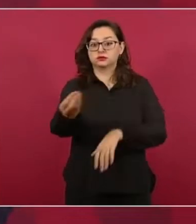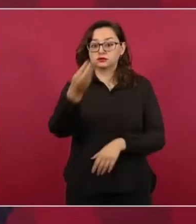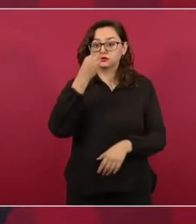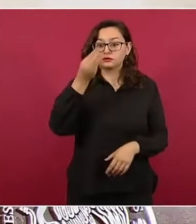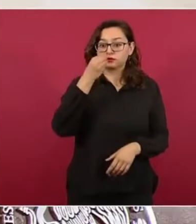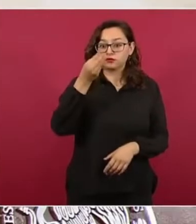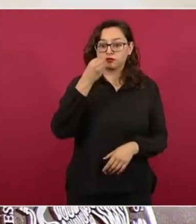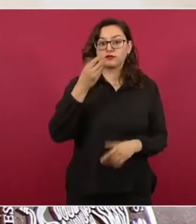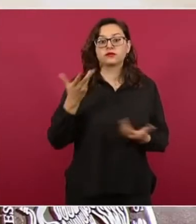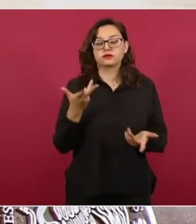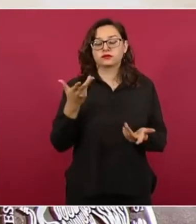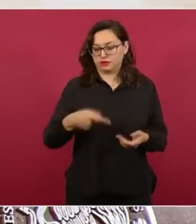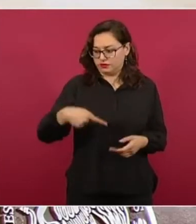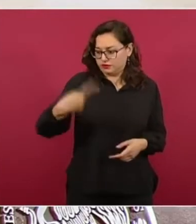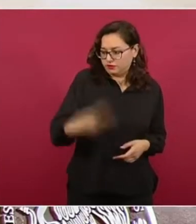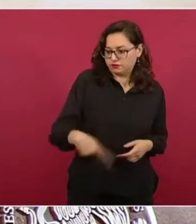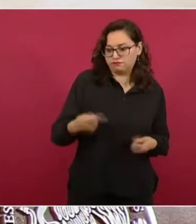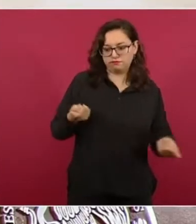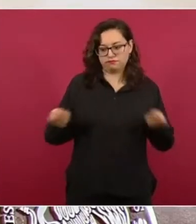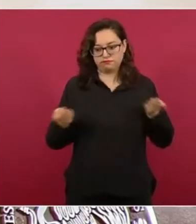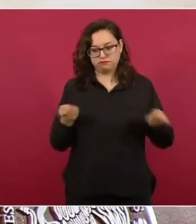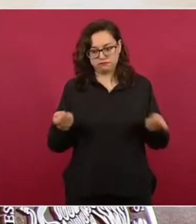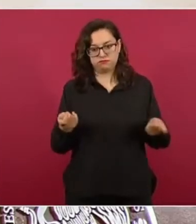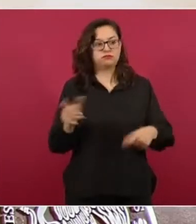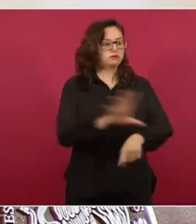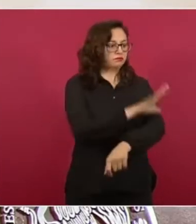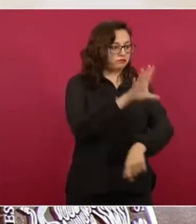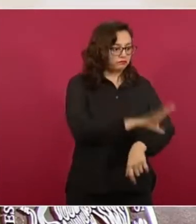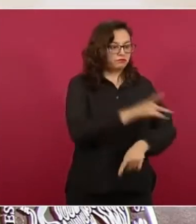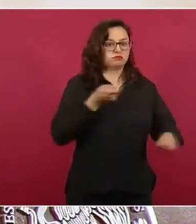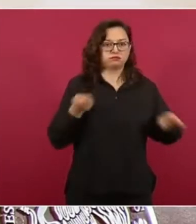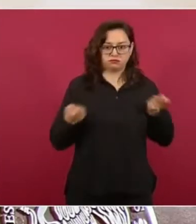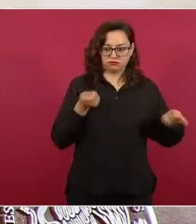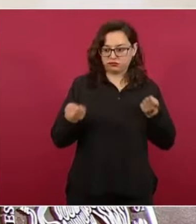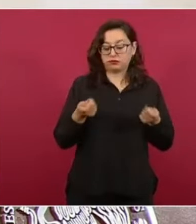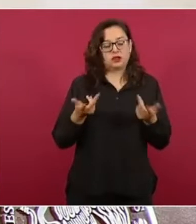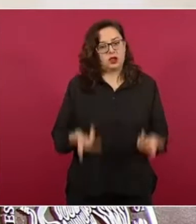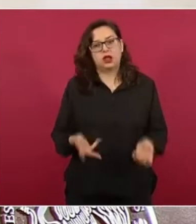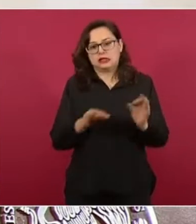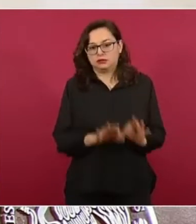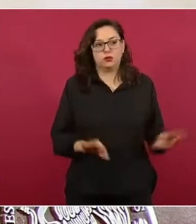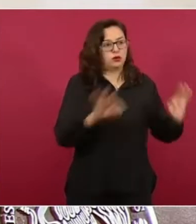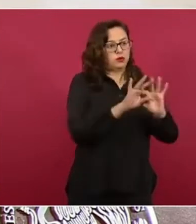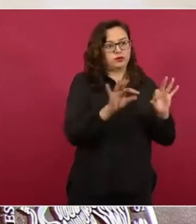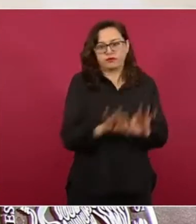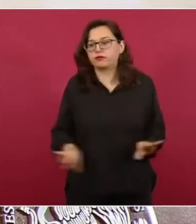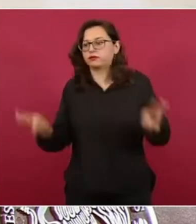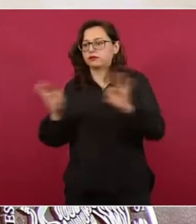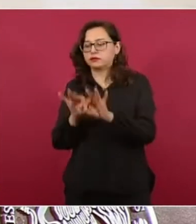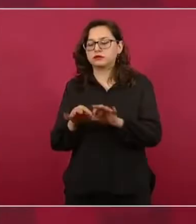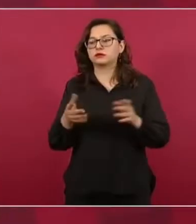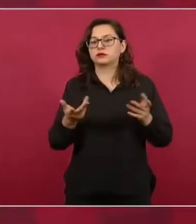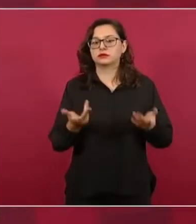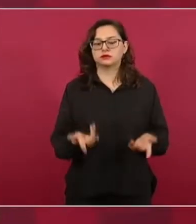más control sobre el sector energético, que es muy importante. Si no